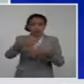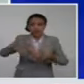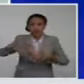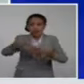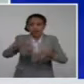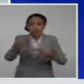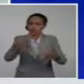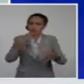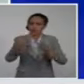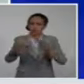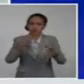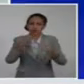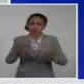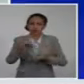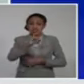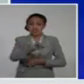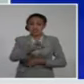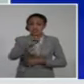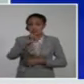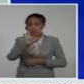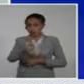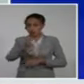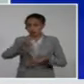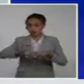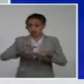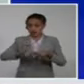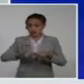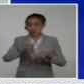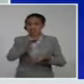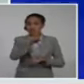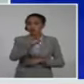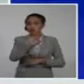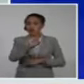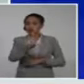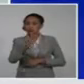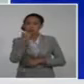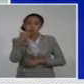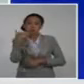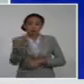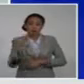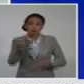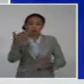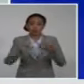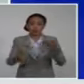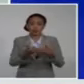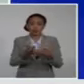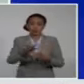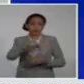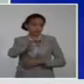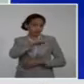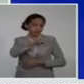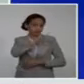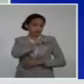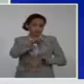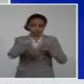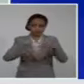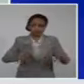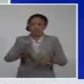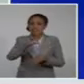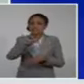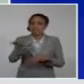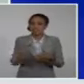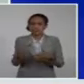Estamos hablando de 608, 184 más que la jornada anterior, distribuidos en sus 15